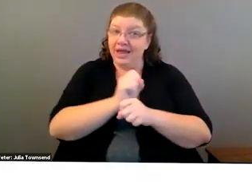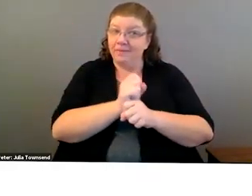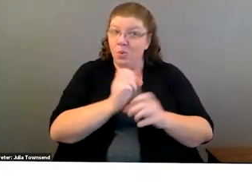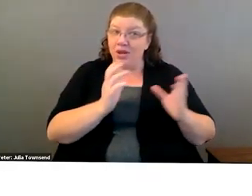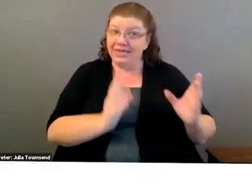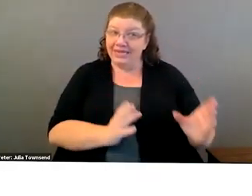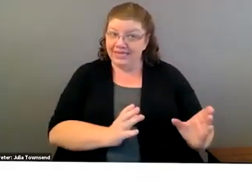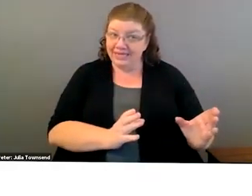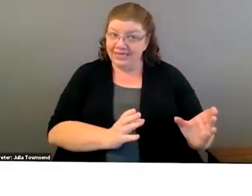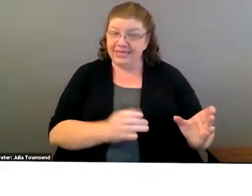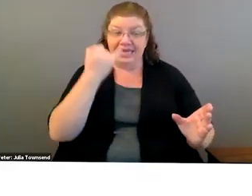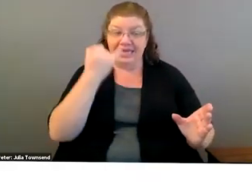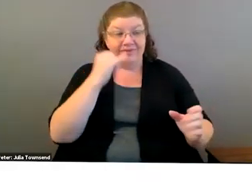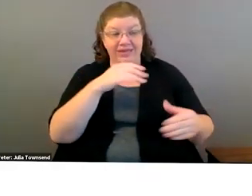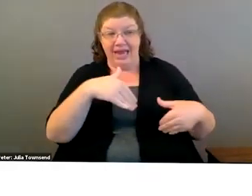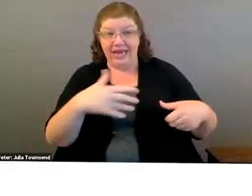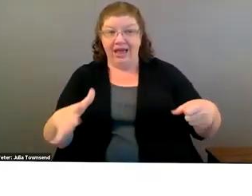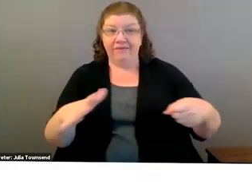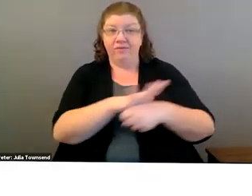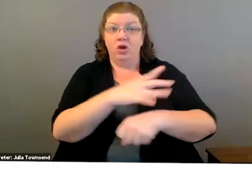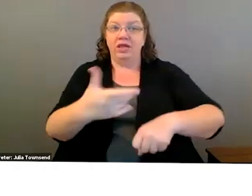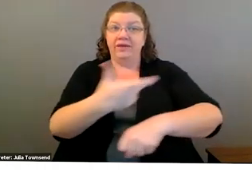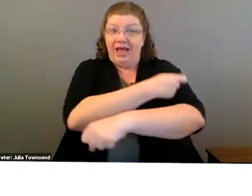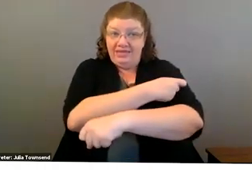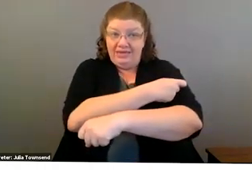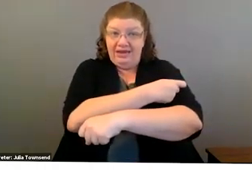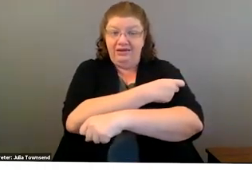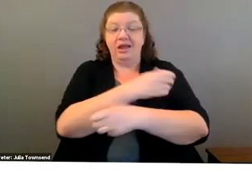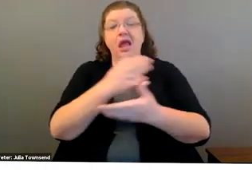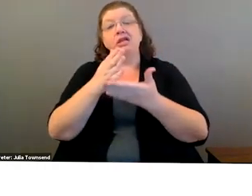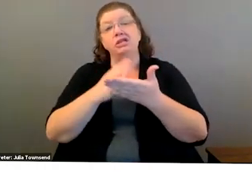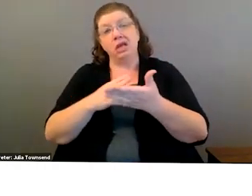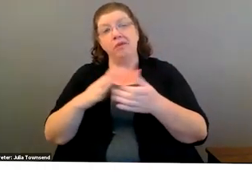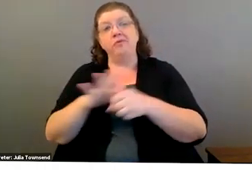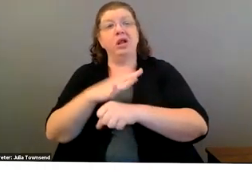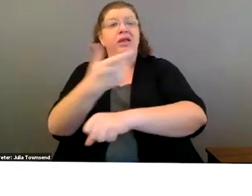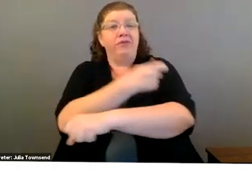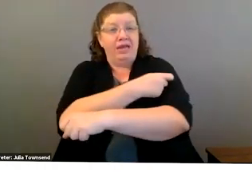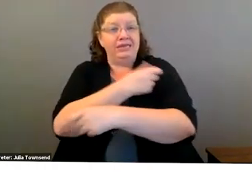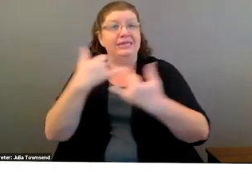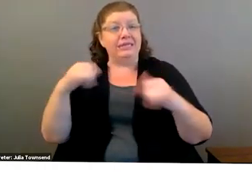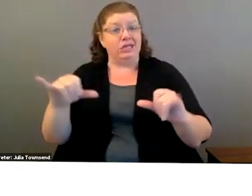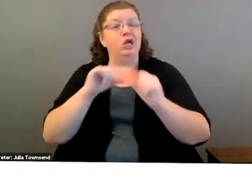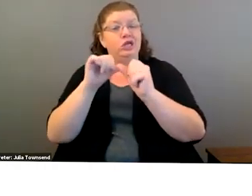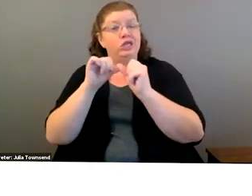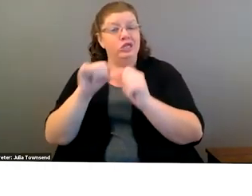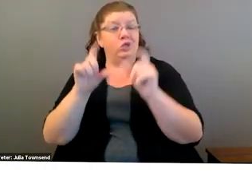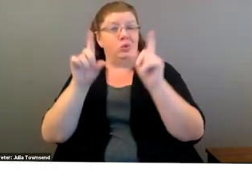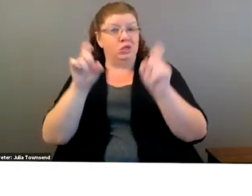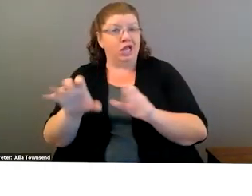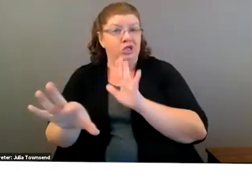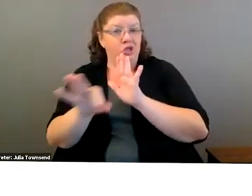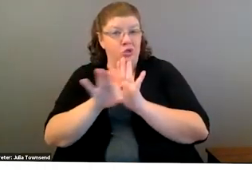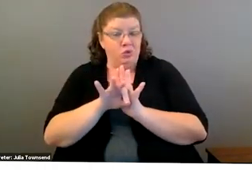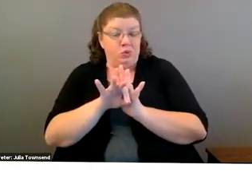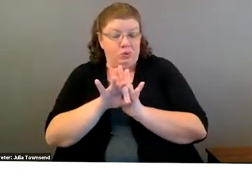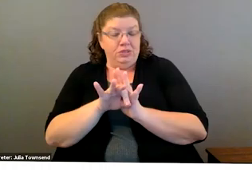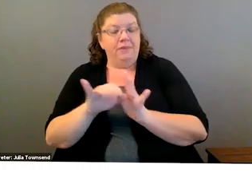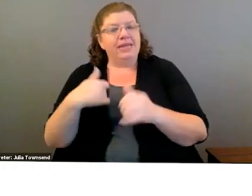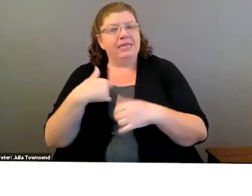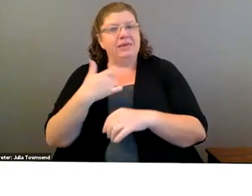empleados que se hagan la prueba cada dos semanas a los empleados que no estaban vacunados por completo y los que se hayan vacunado por completo pueden